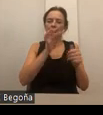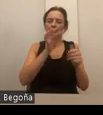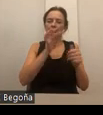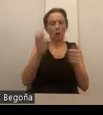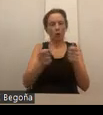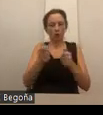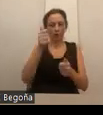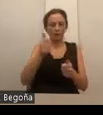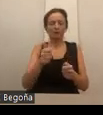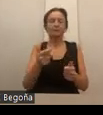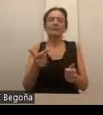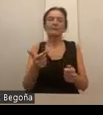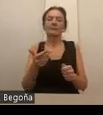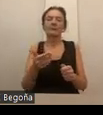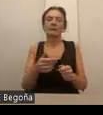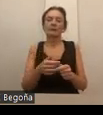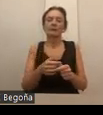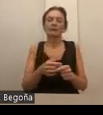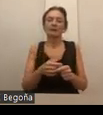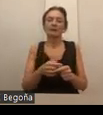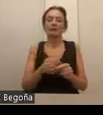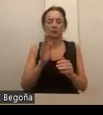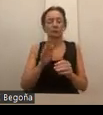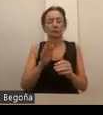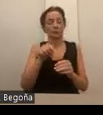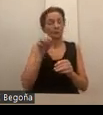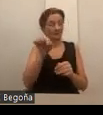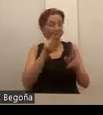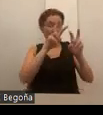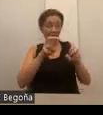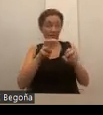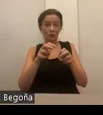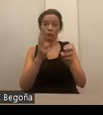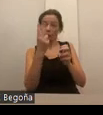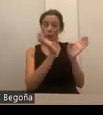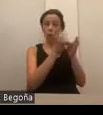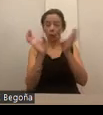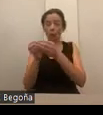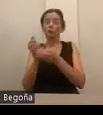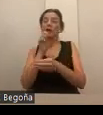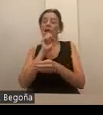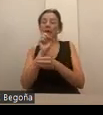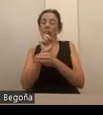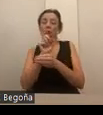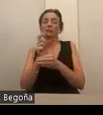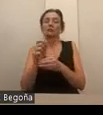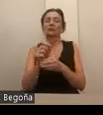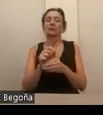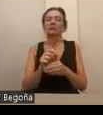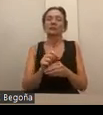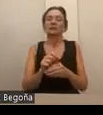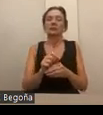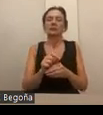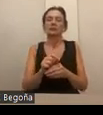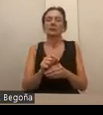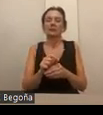cualquier caso, a estos ratones con diabetes tipo 2, es decir, con resistencia a la insulina, lo